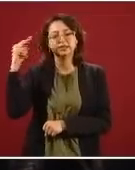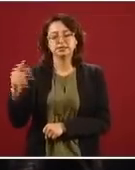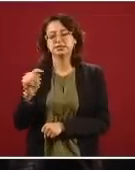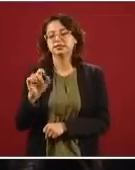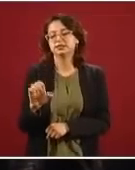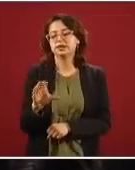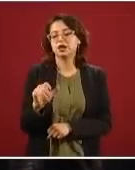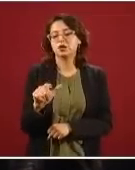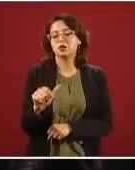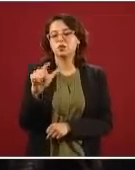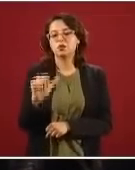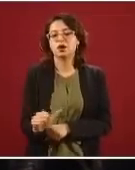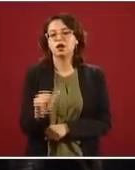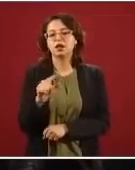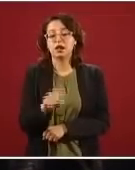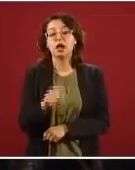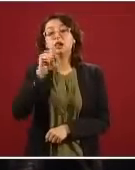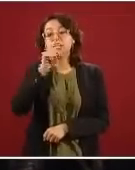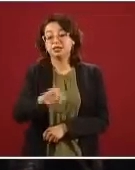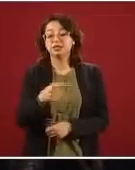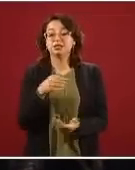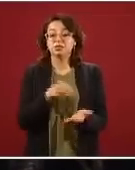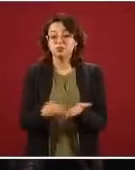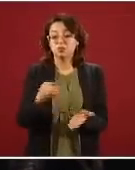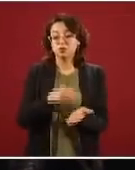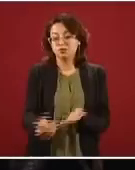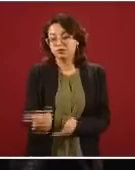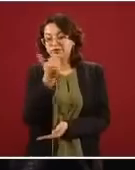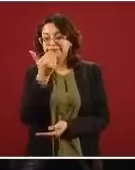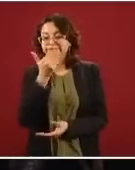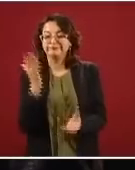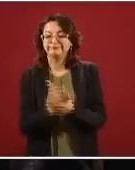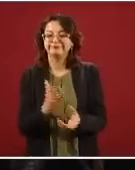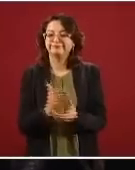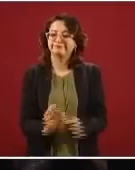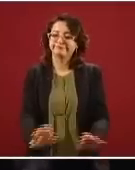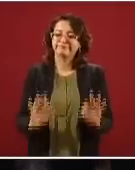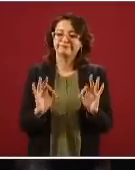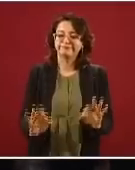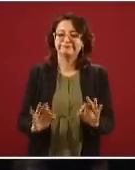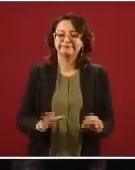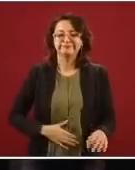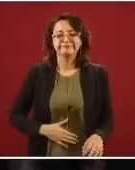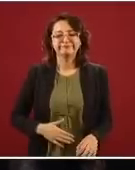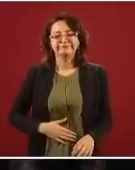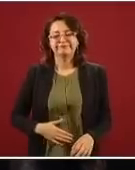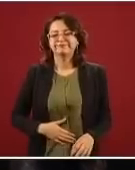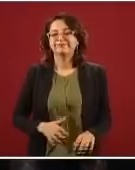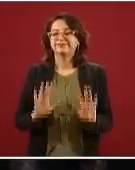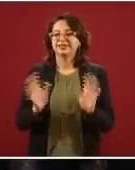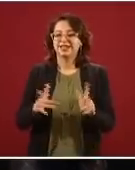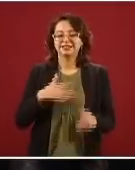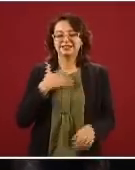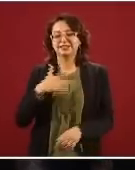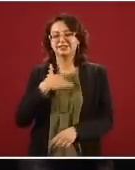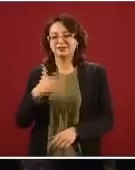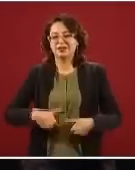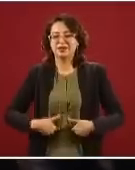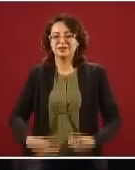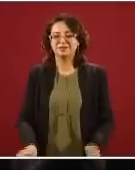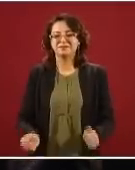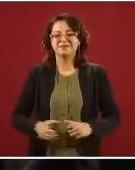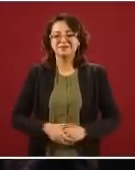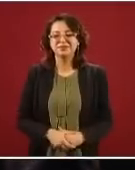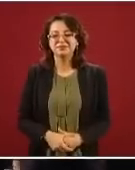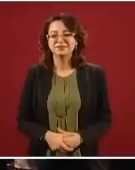cierto hacen muy buen puerco echado ahí para almorzar en la mañana. Ya empieza a hacer hambre a esta hora.